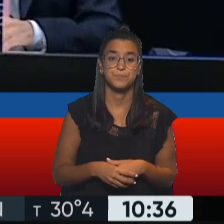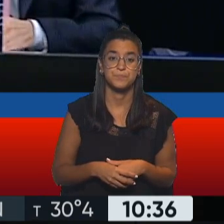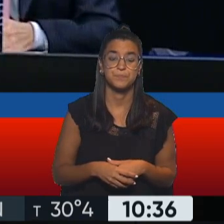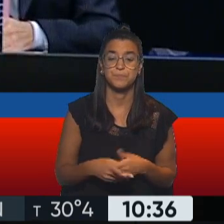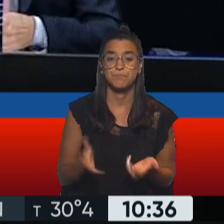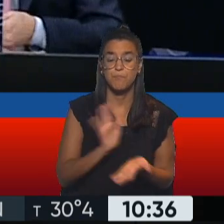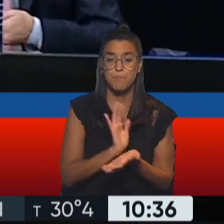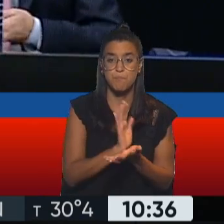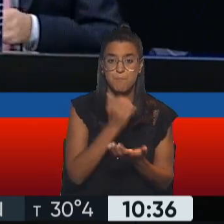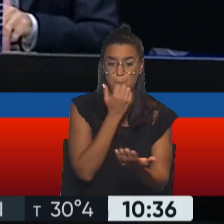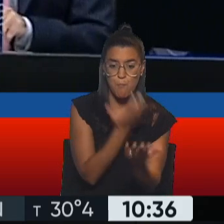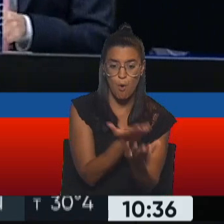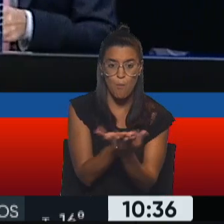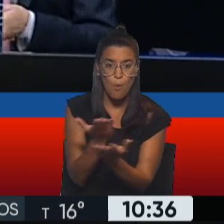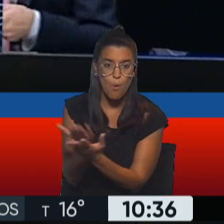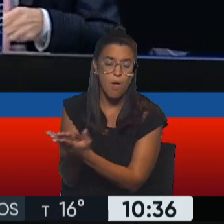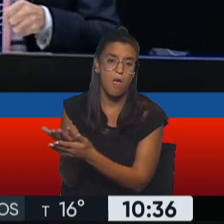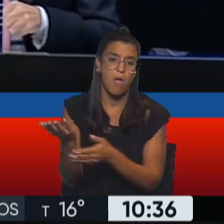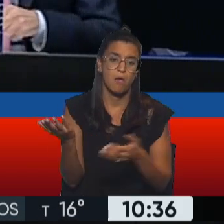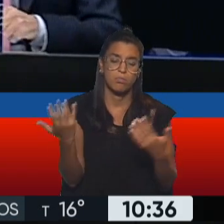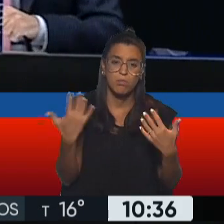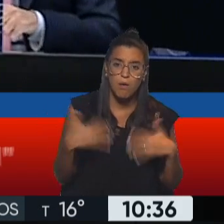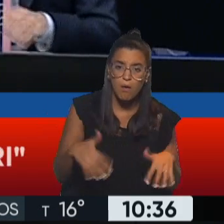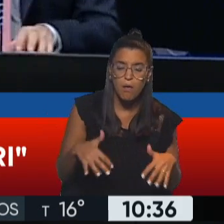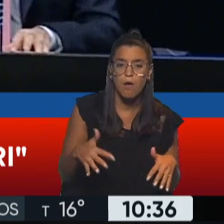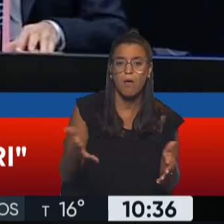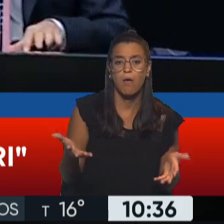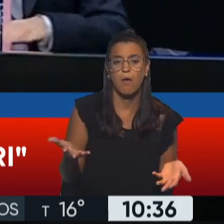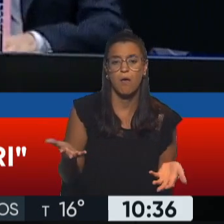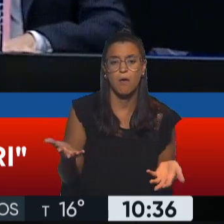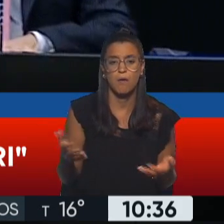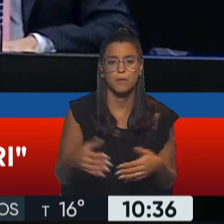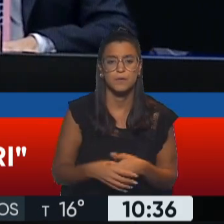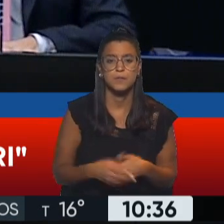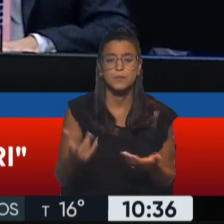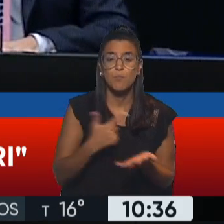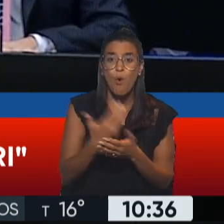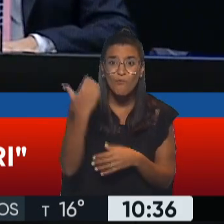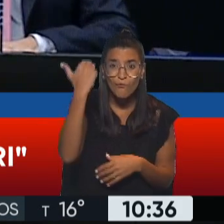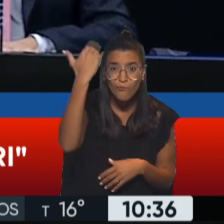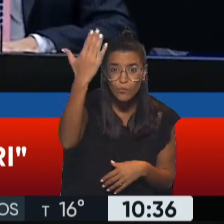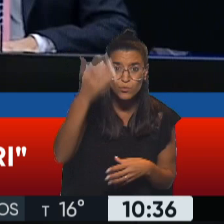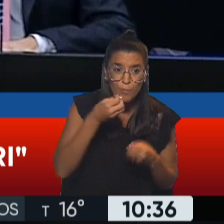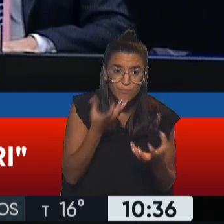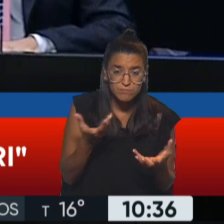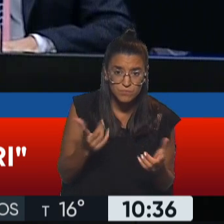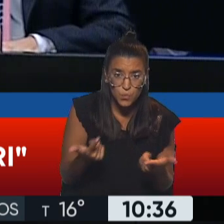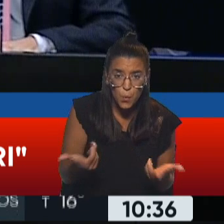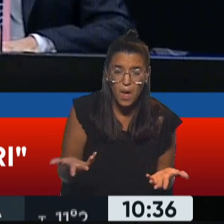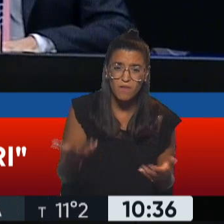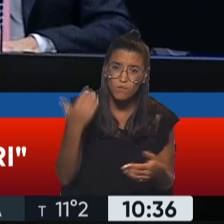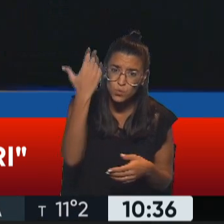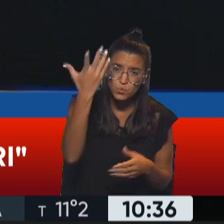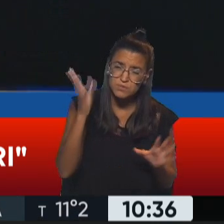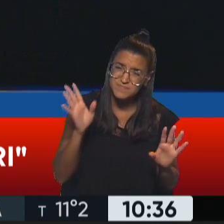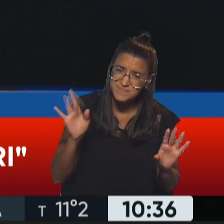de propuestas y cercenándola básicamente de un futuro mejor, un futuro muy